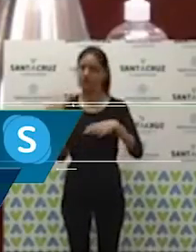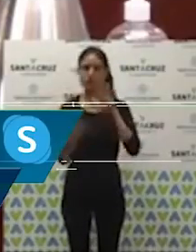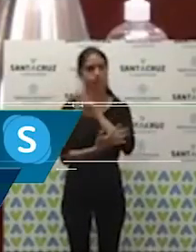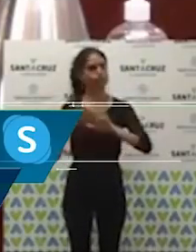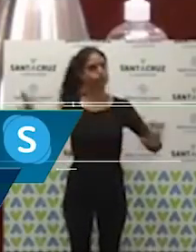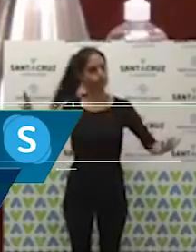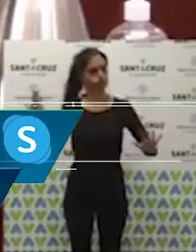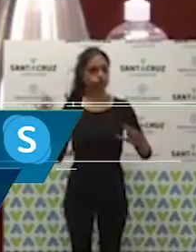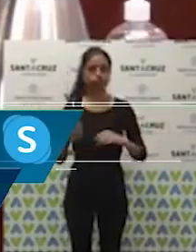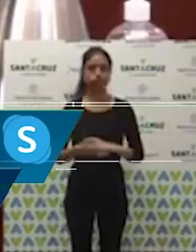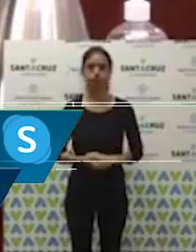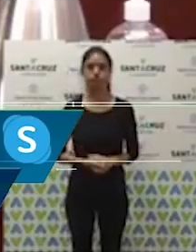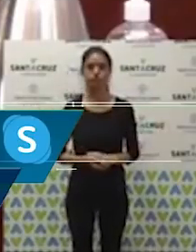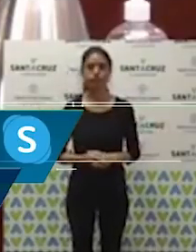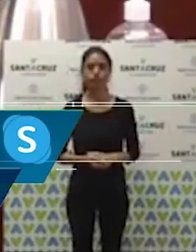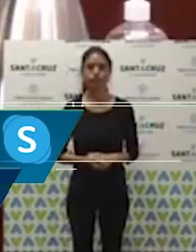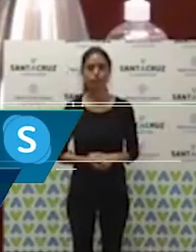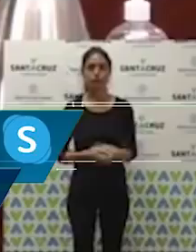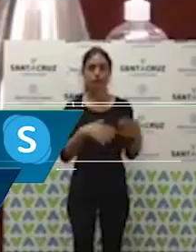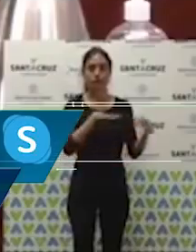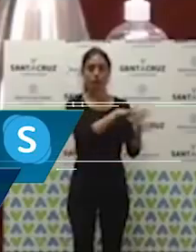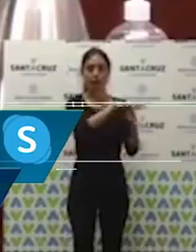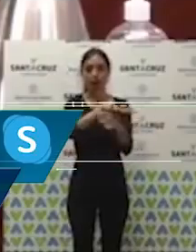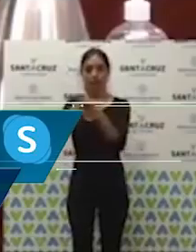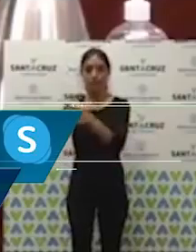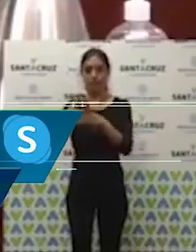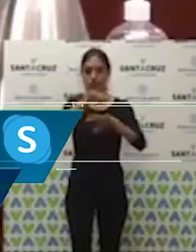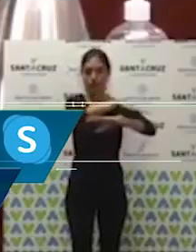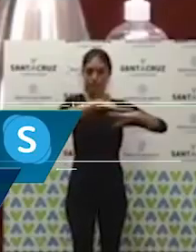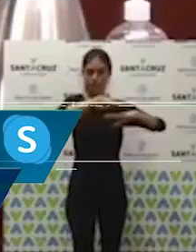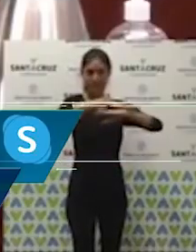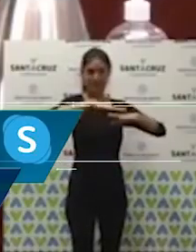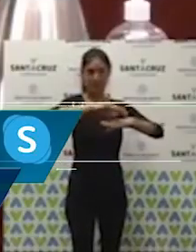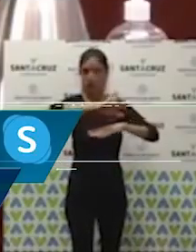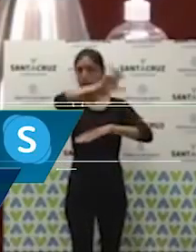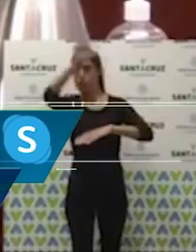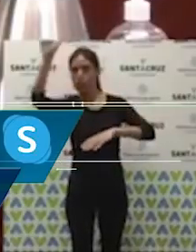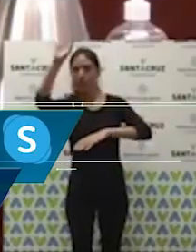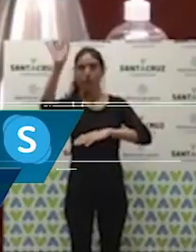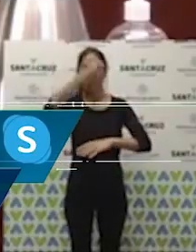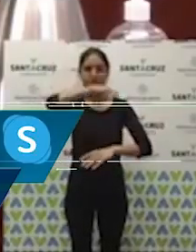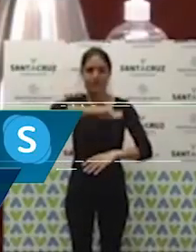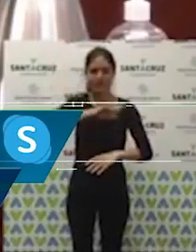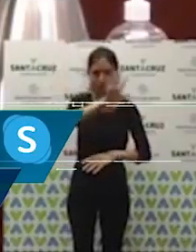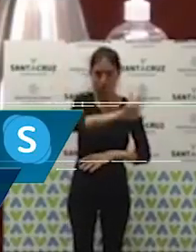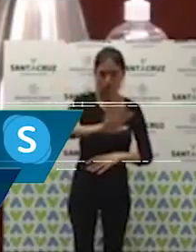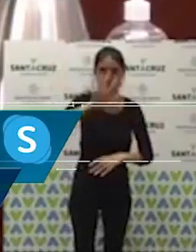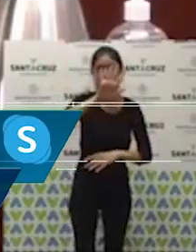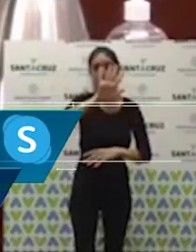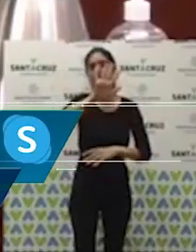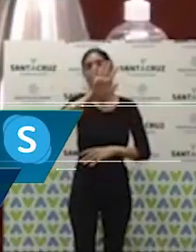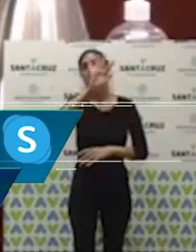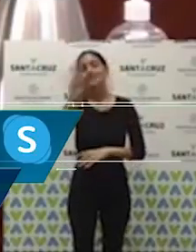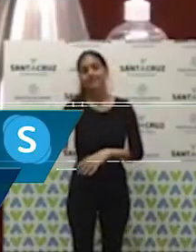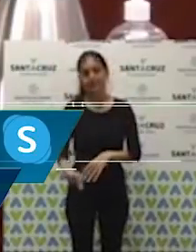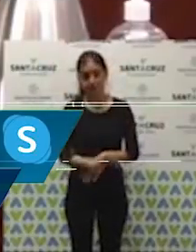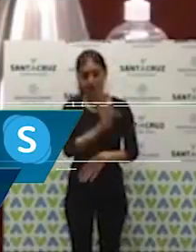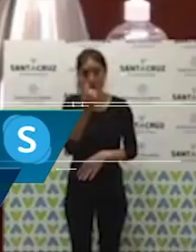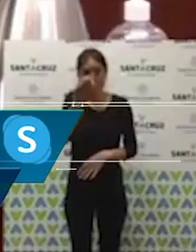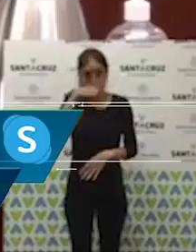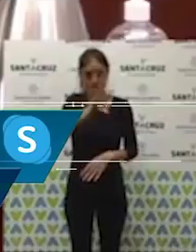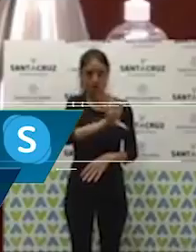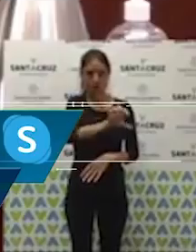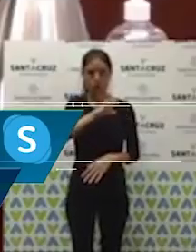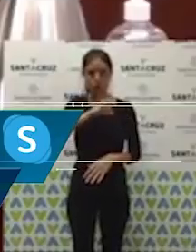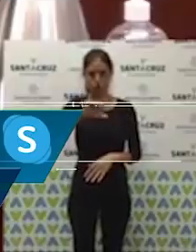indudablemente, no está por la labor en el sentido de bloquear esta moción de censura. Yo creo que hay un doble juego